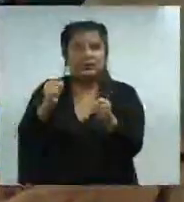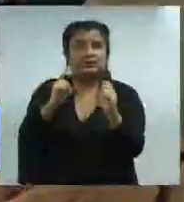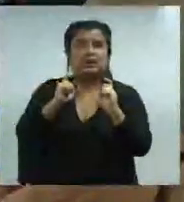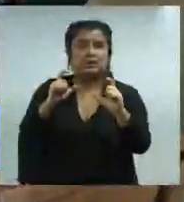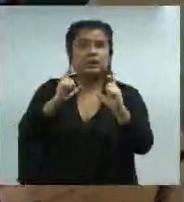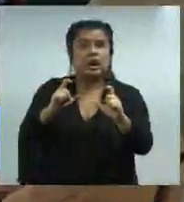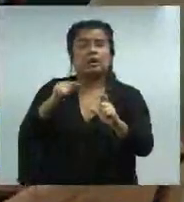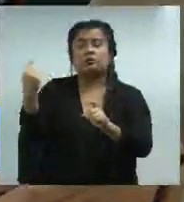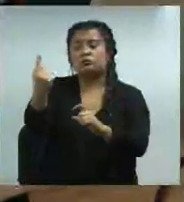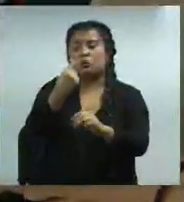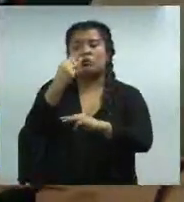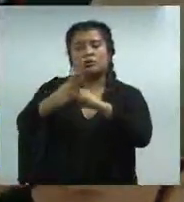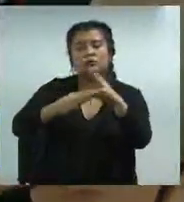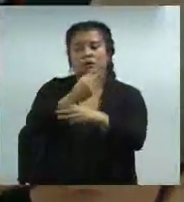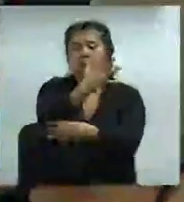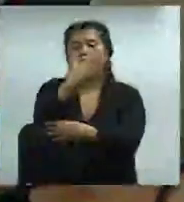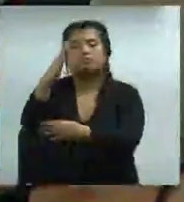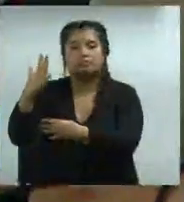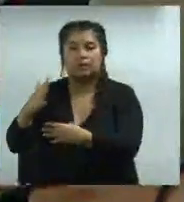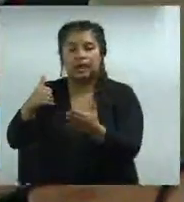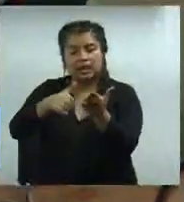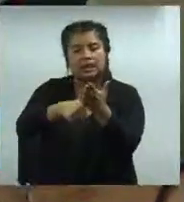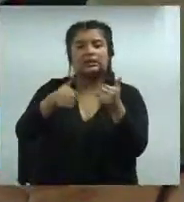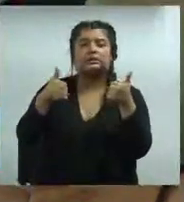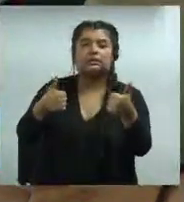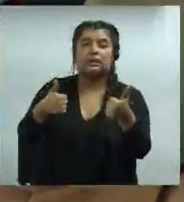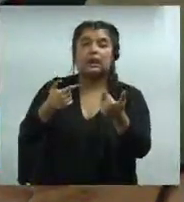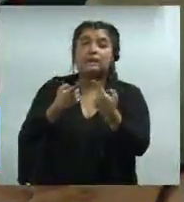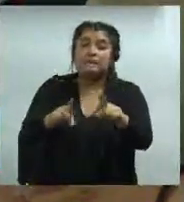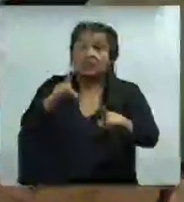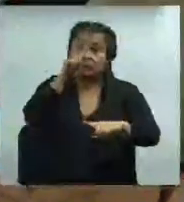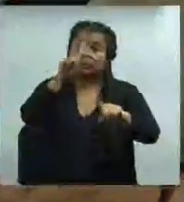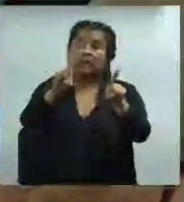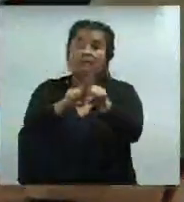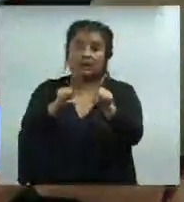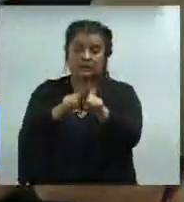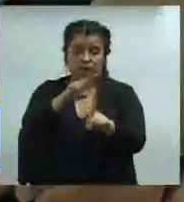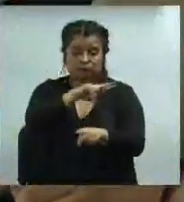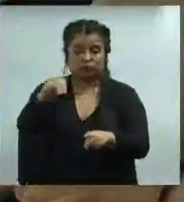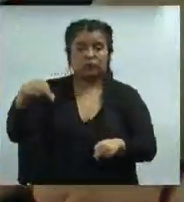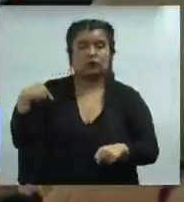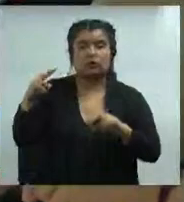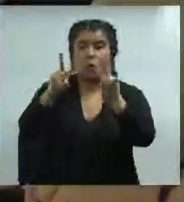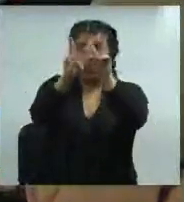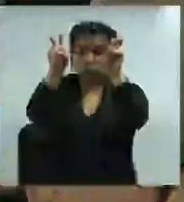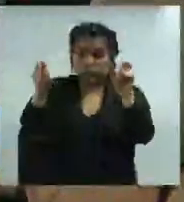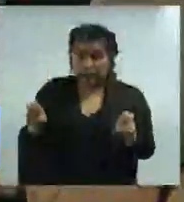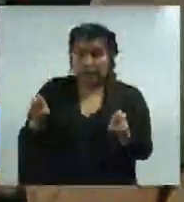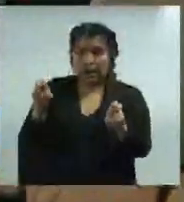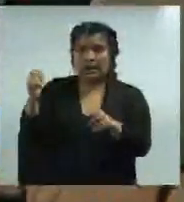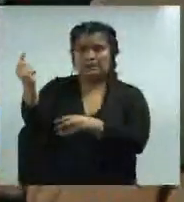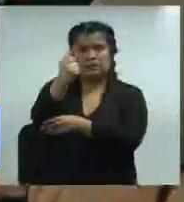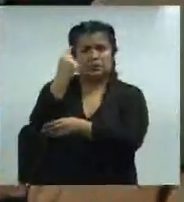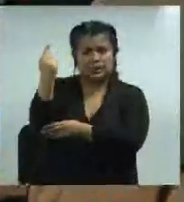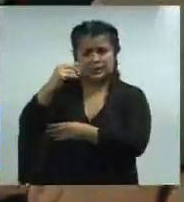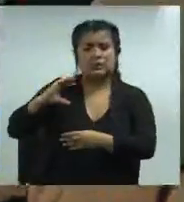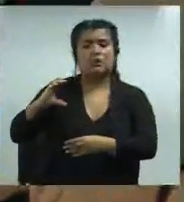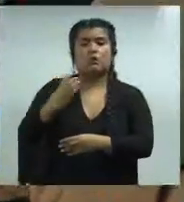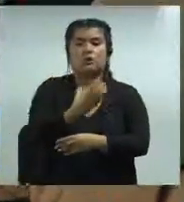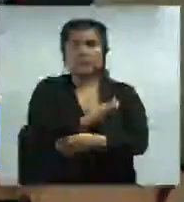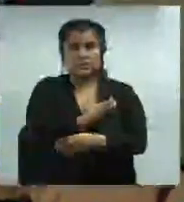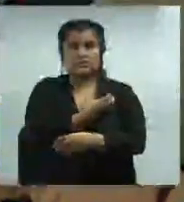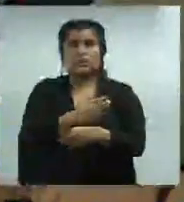ambiente. Entonces, creo que la carta está muy bien, pero debemos nosotros tomarlo como un tema serio de este Congreso de la República,